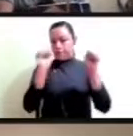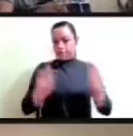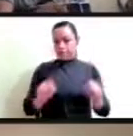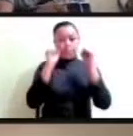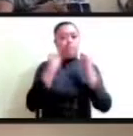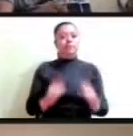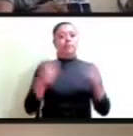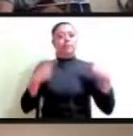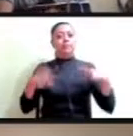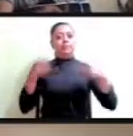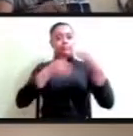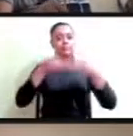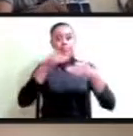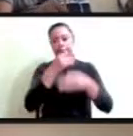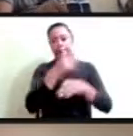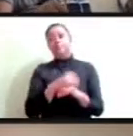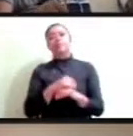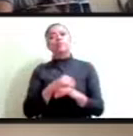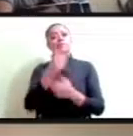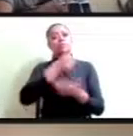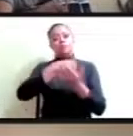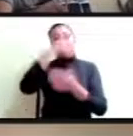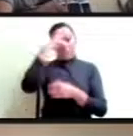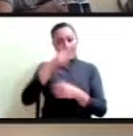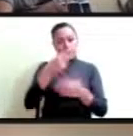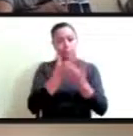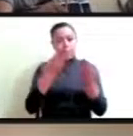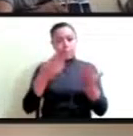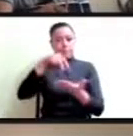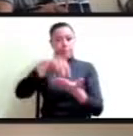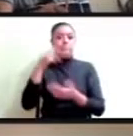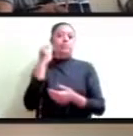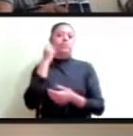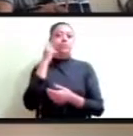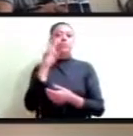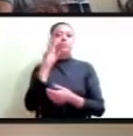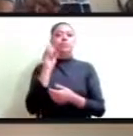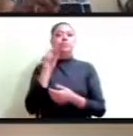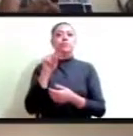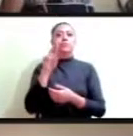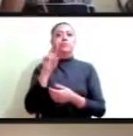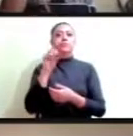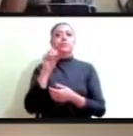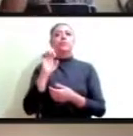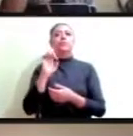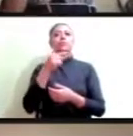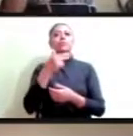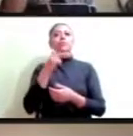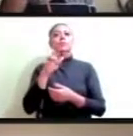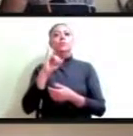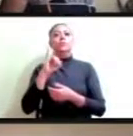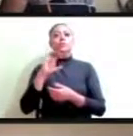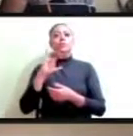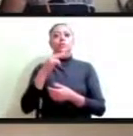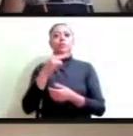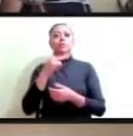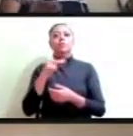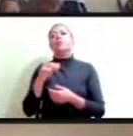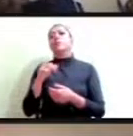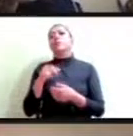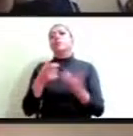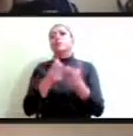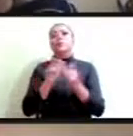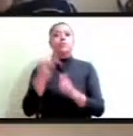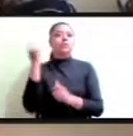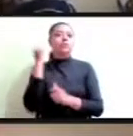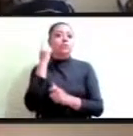de la Ciudad de México, se concede el uso de la palabra al diputado Cristian Damián von Rerich de la Isla, integrante del Grupo Parlamentario del Partido Acción Nacional, hasta por